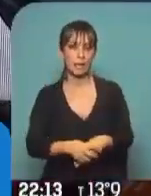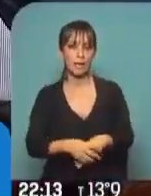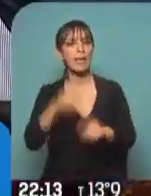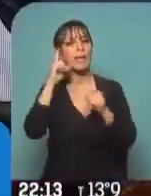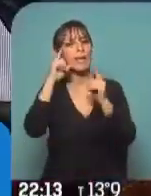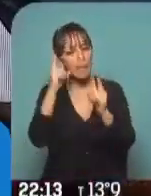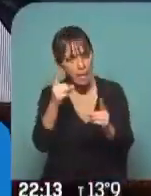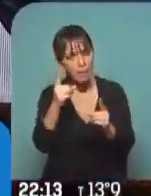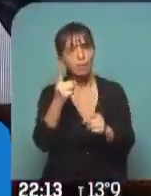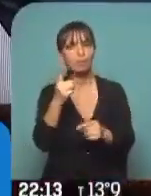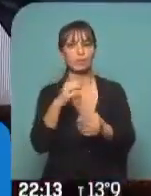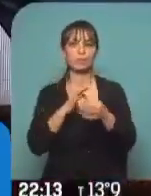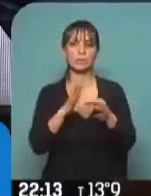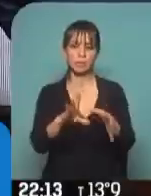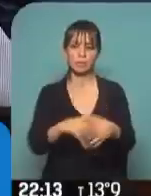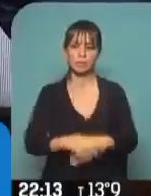creemos